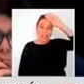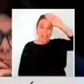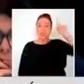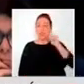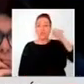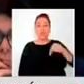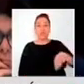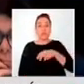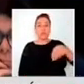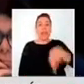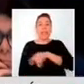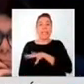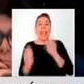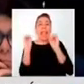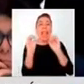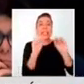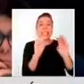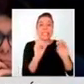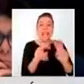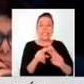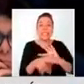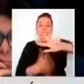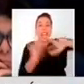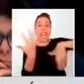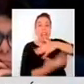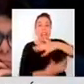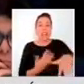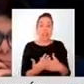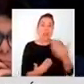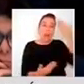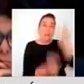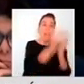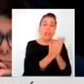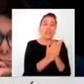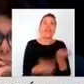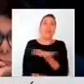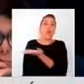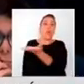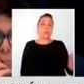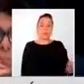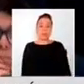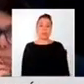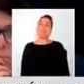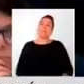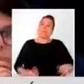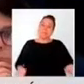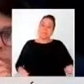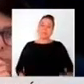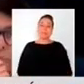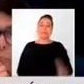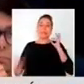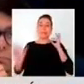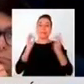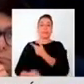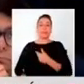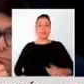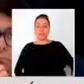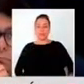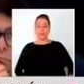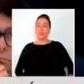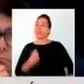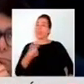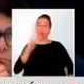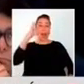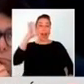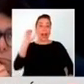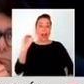a hacer una revolución a tan malos alumnos como fueron ustedes. Entonces, señora presidenta, no creo que sea